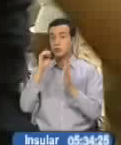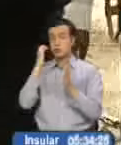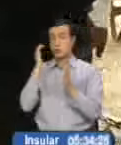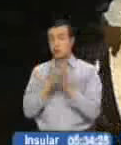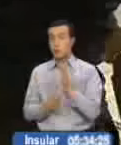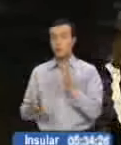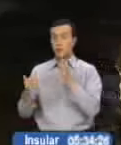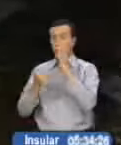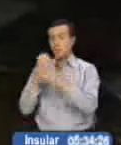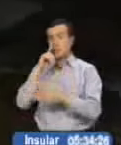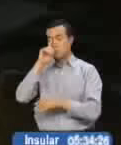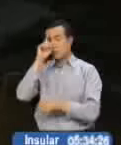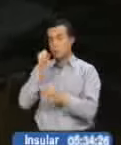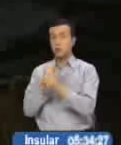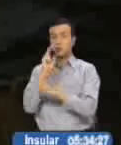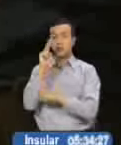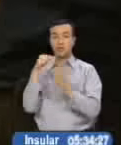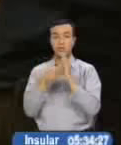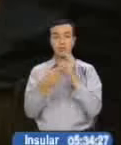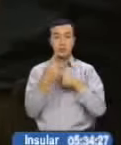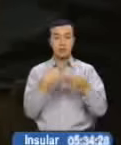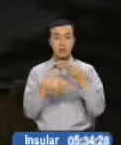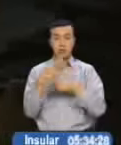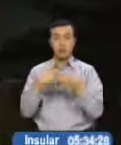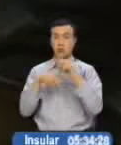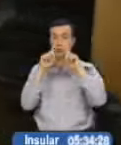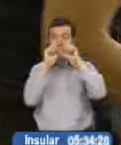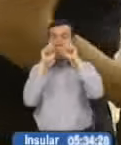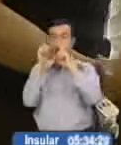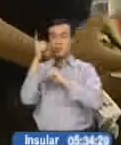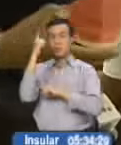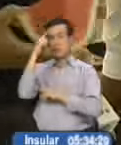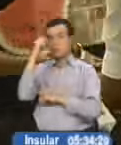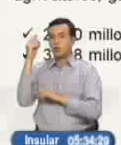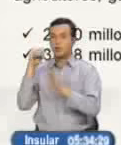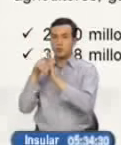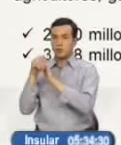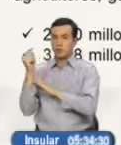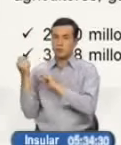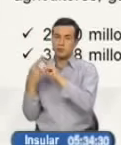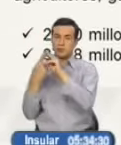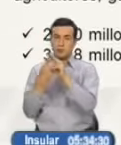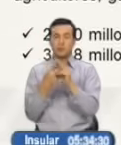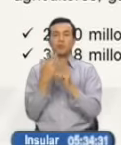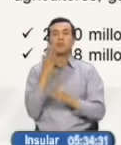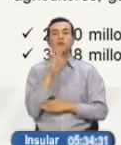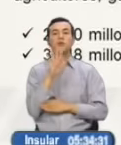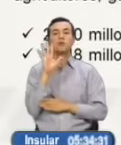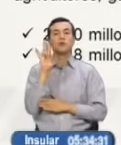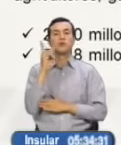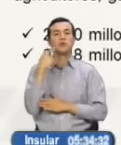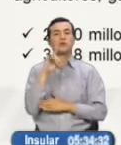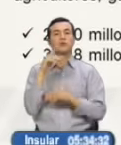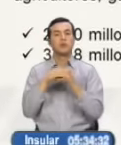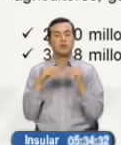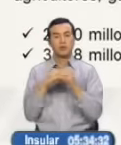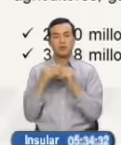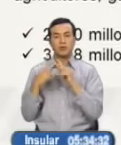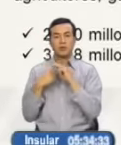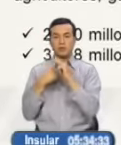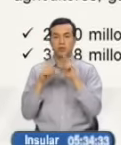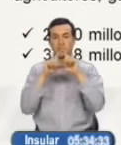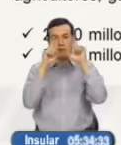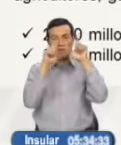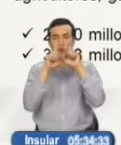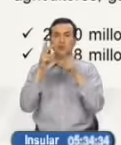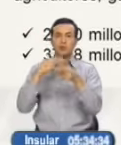días y que al menos 2.000 negocios y empresas se reactivaron con créditos de la banca pública. Alrededor de 57 millones de dólares en préstamos a